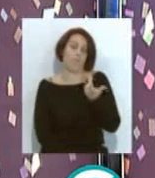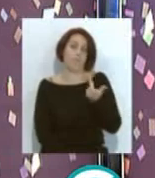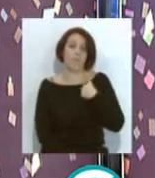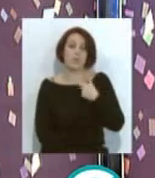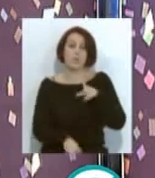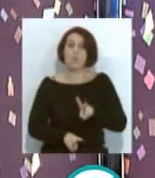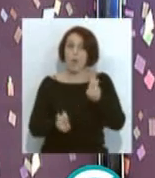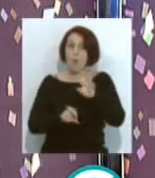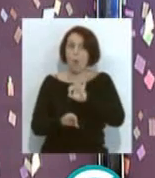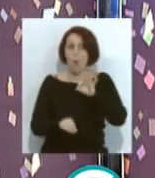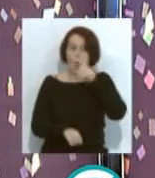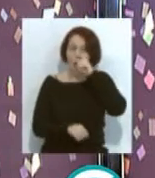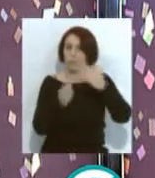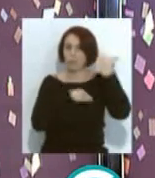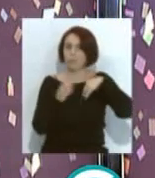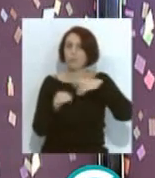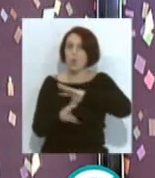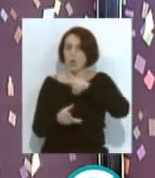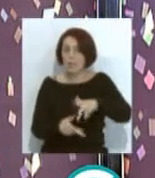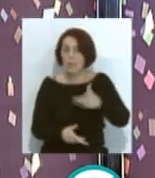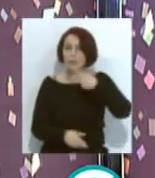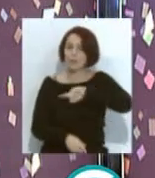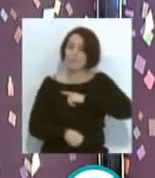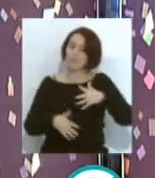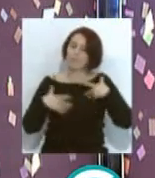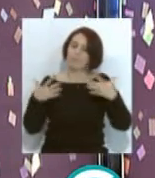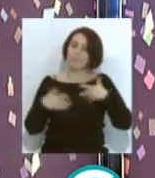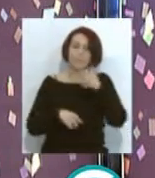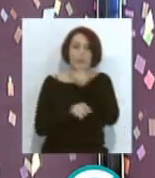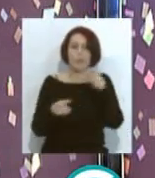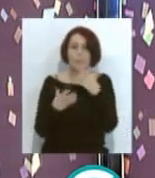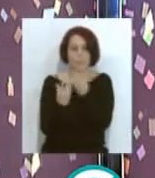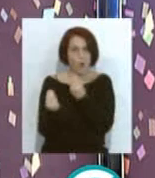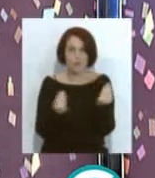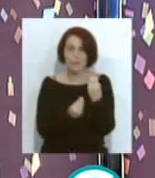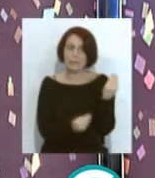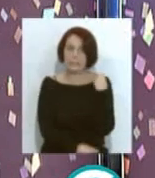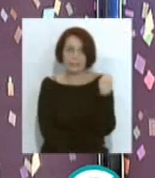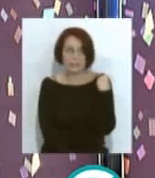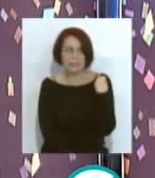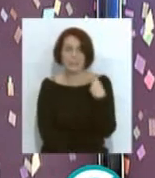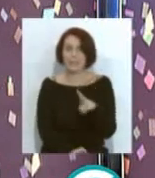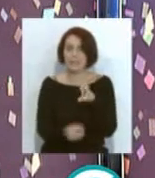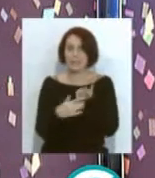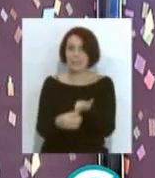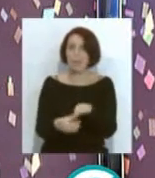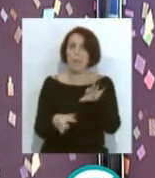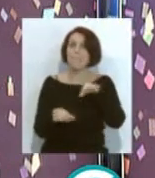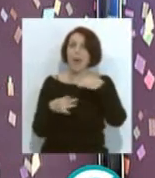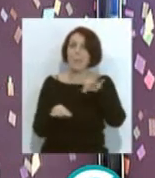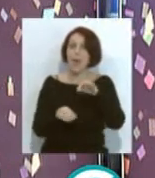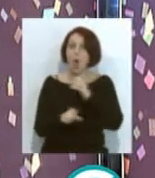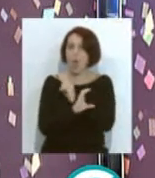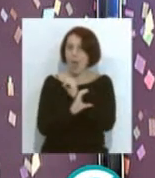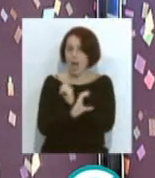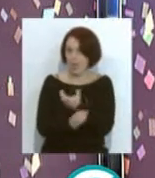de años anteriores. Noticia, por tanto, que nos alegra. Ya sois muchos los que nos estáis preguntando acerca del papel de Onda